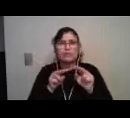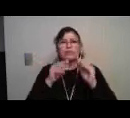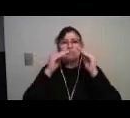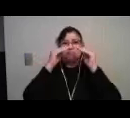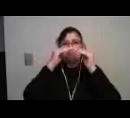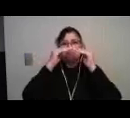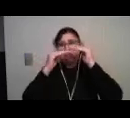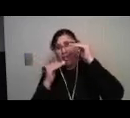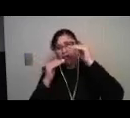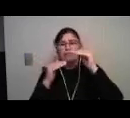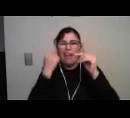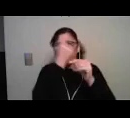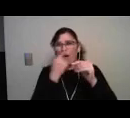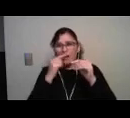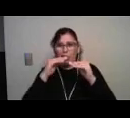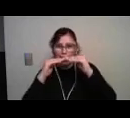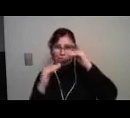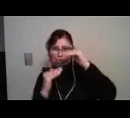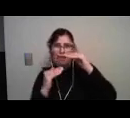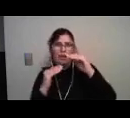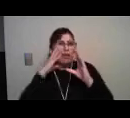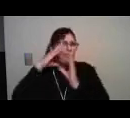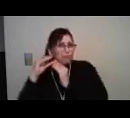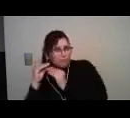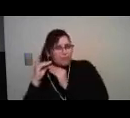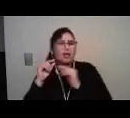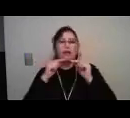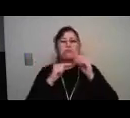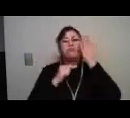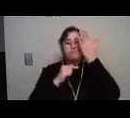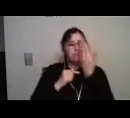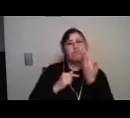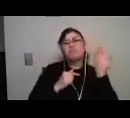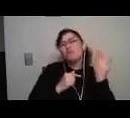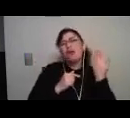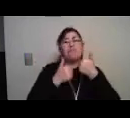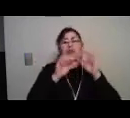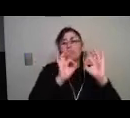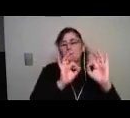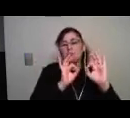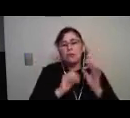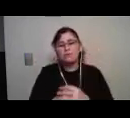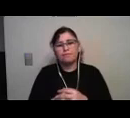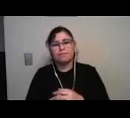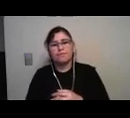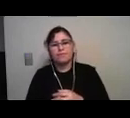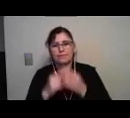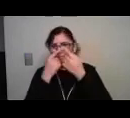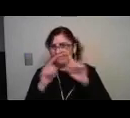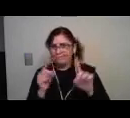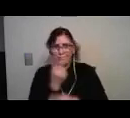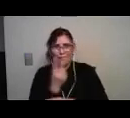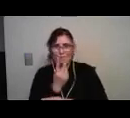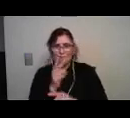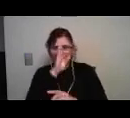una línea media entre la hemicara izquierda y derecha, hay mucha diferencia, ¿cierto?, ya. Y